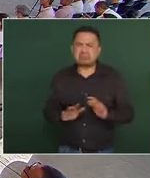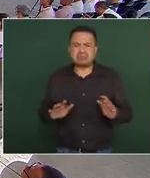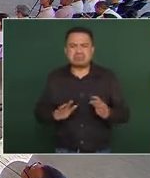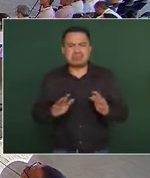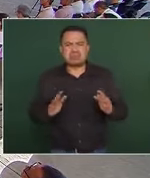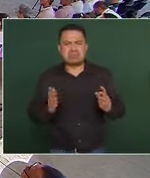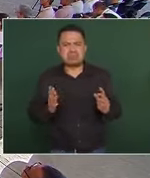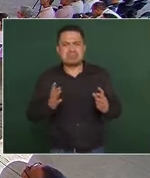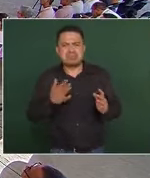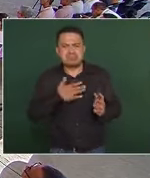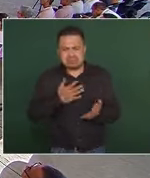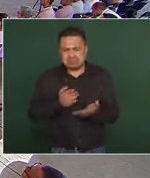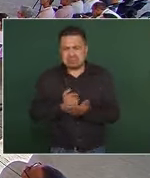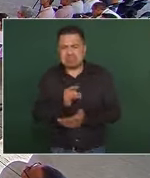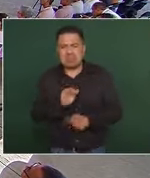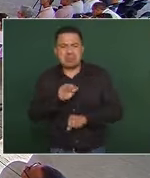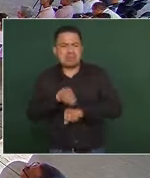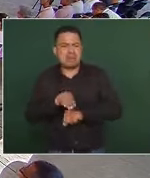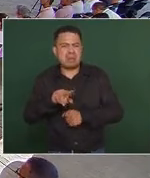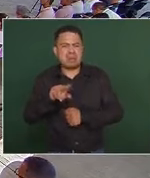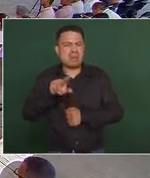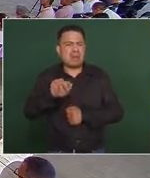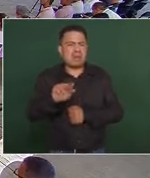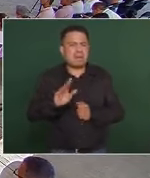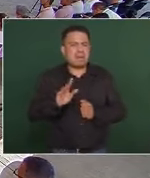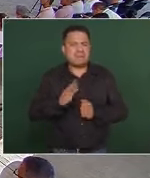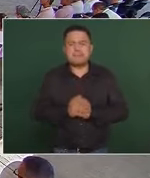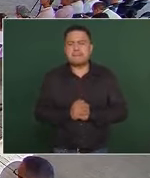yo no apuesto a que se